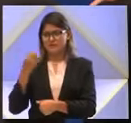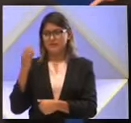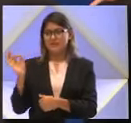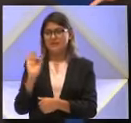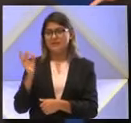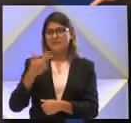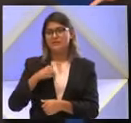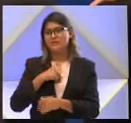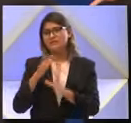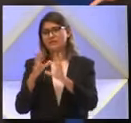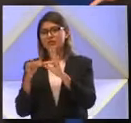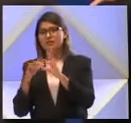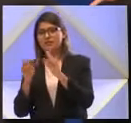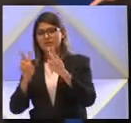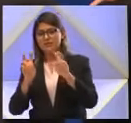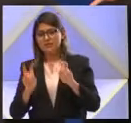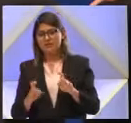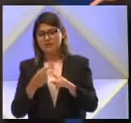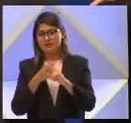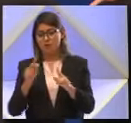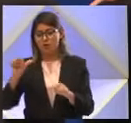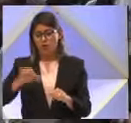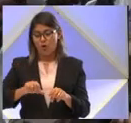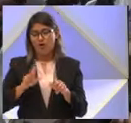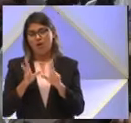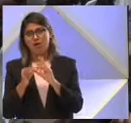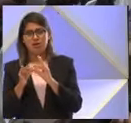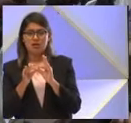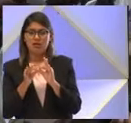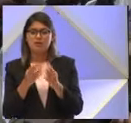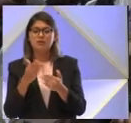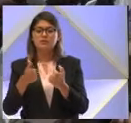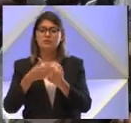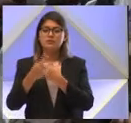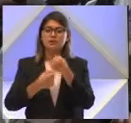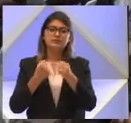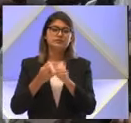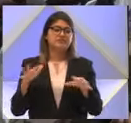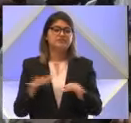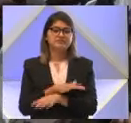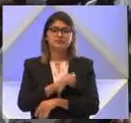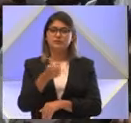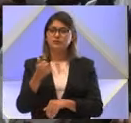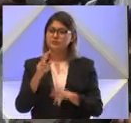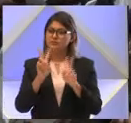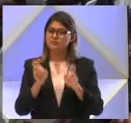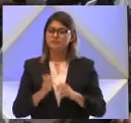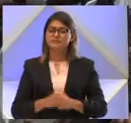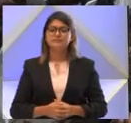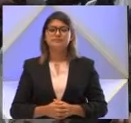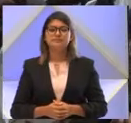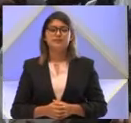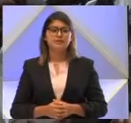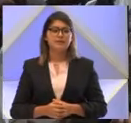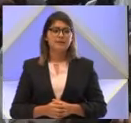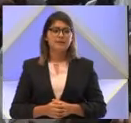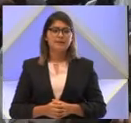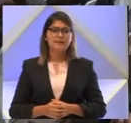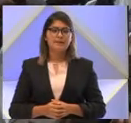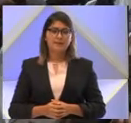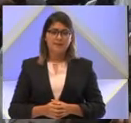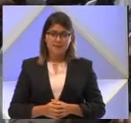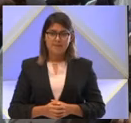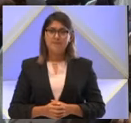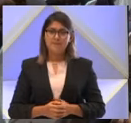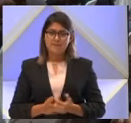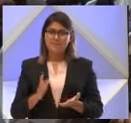cosas diferentes a las que hemos hablado hoy muchas gracias doctor neri sí pero a